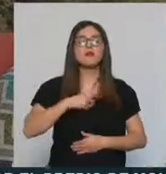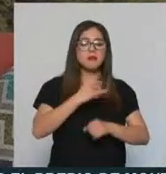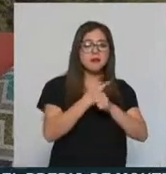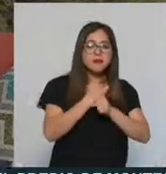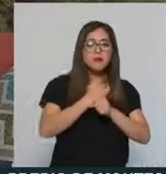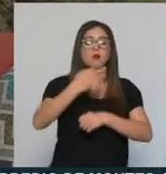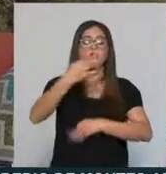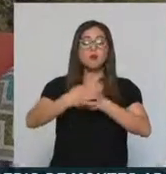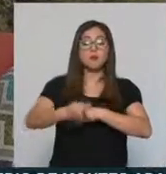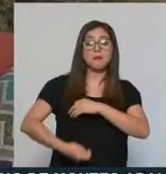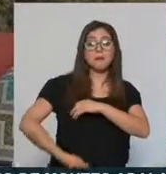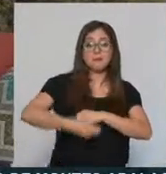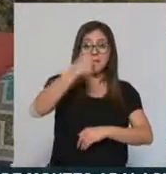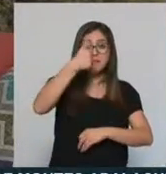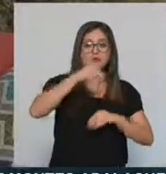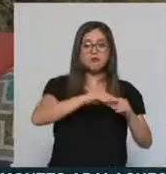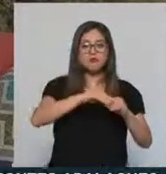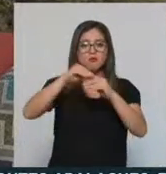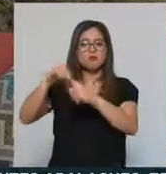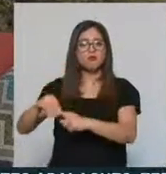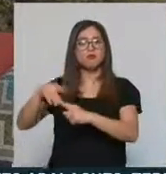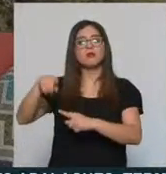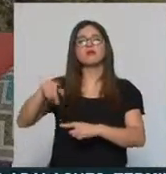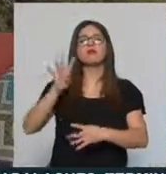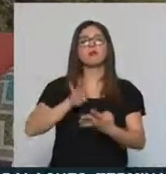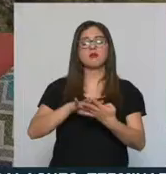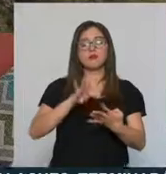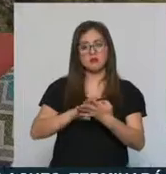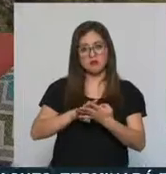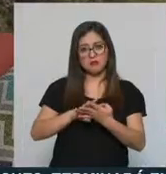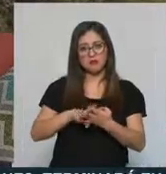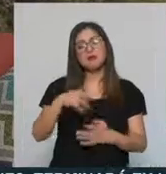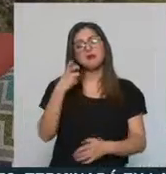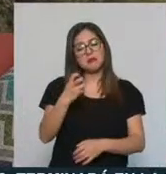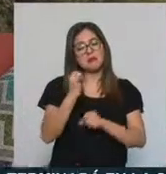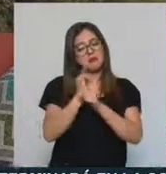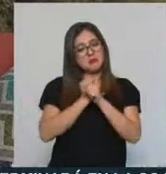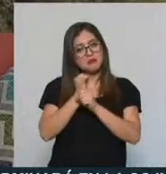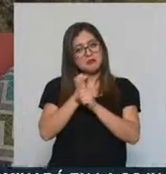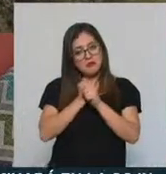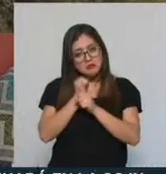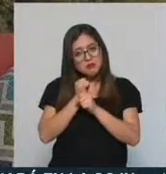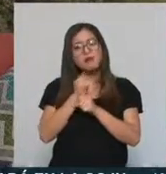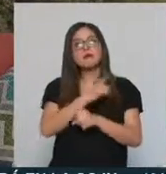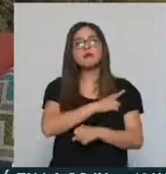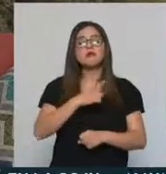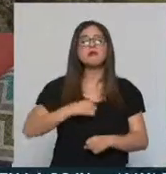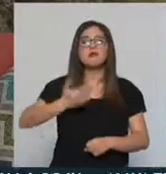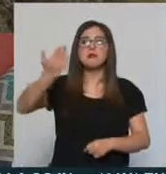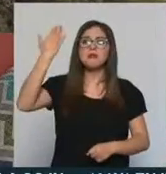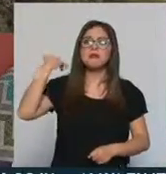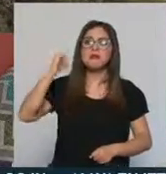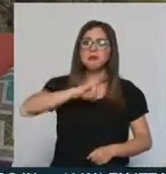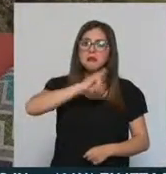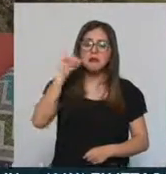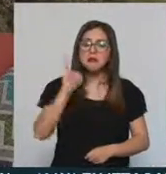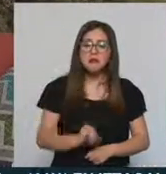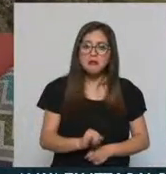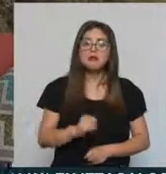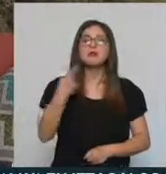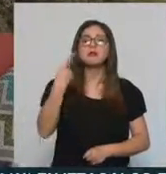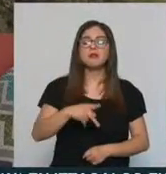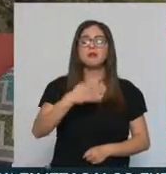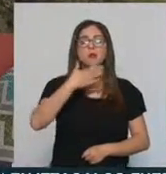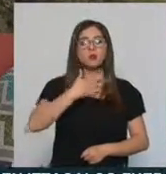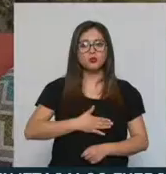vez muchos de ellos están pisando la cárcel. Es una investigación que no habíamos visto y sobre todo una actuación de la justicia en el